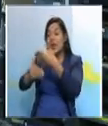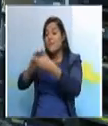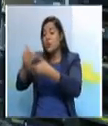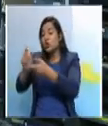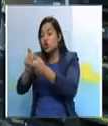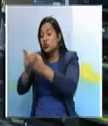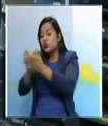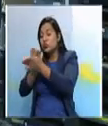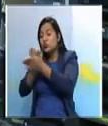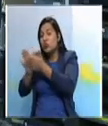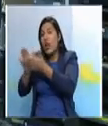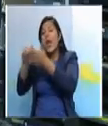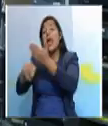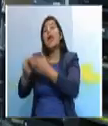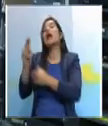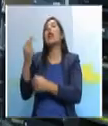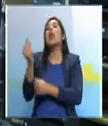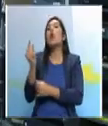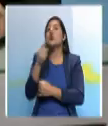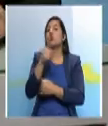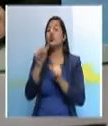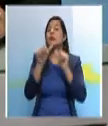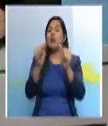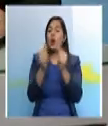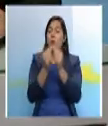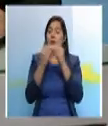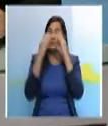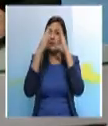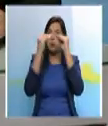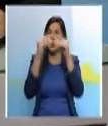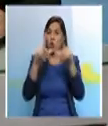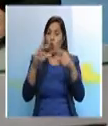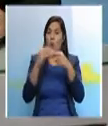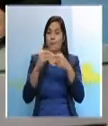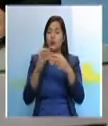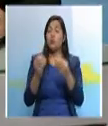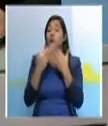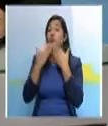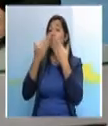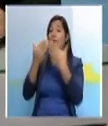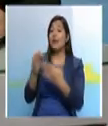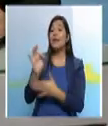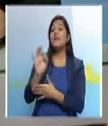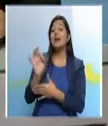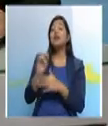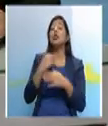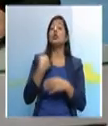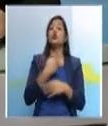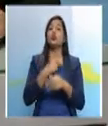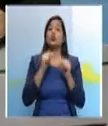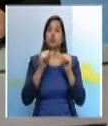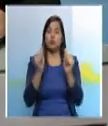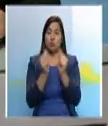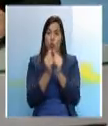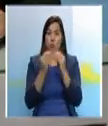Compañeros, continúen ustedes con más en el estudio principal. Muchas gracias a Fernando Brenes. Continuamos con más. Migración y extranjería.